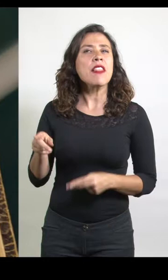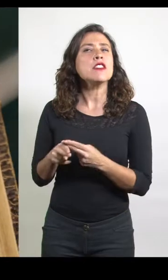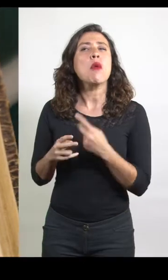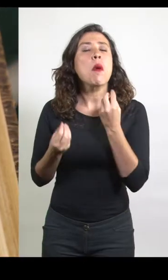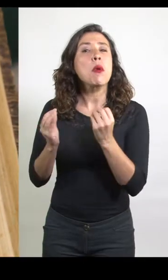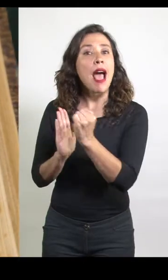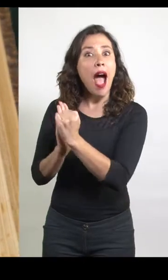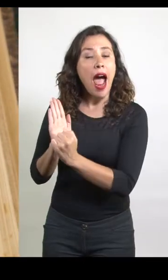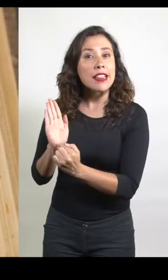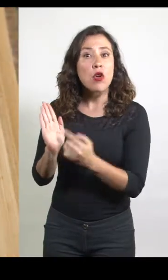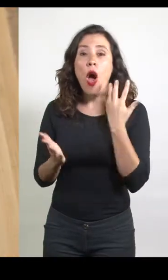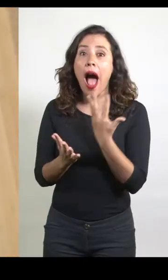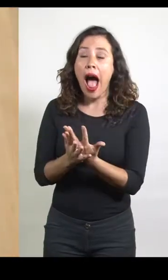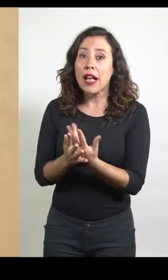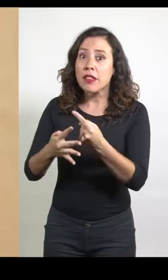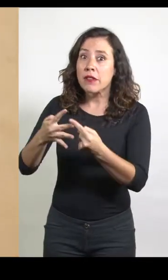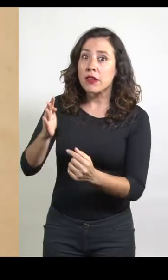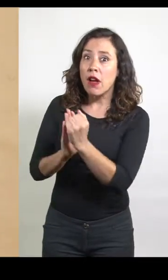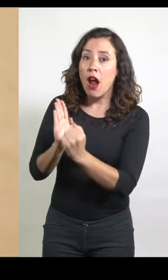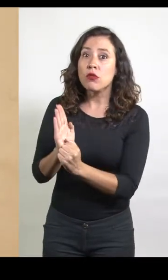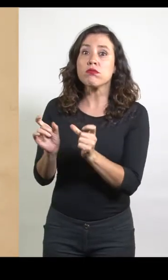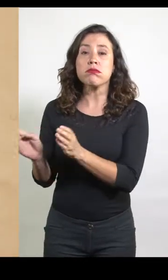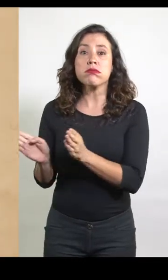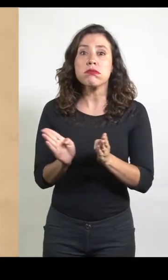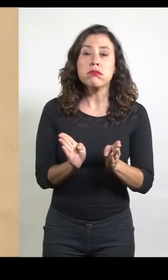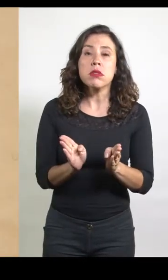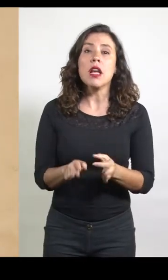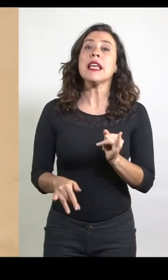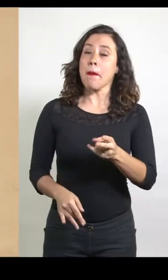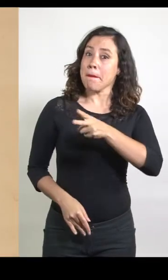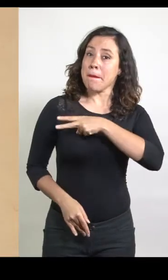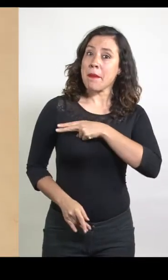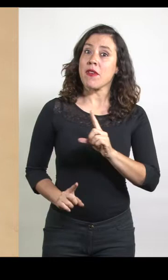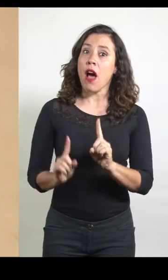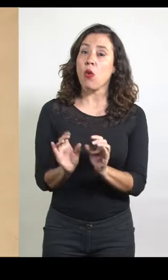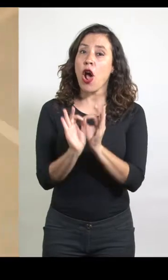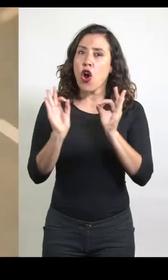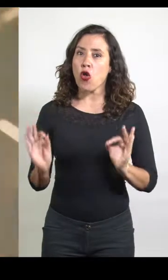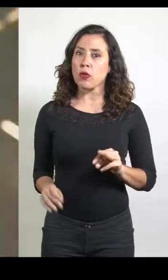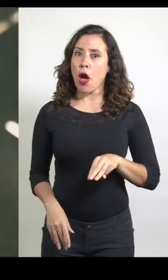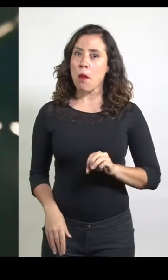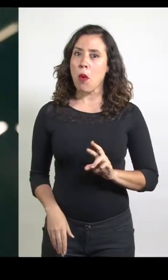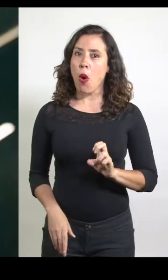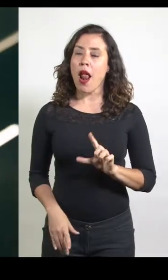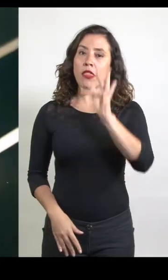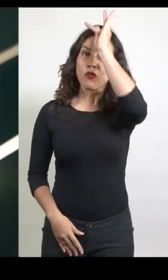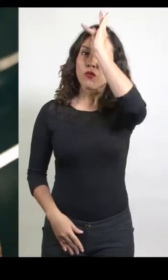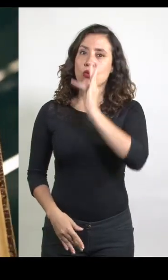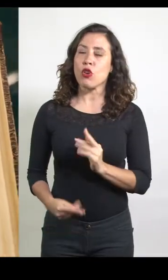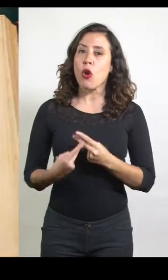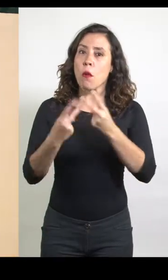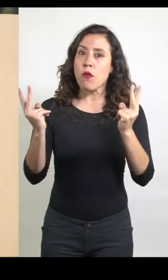que en su articulado aparecen disposiciones que regulaban y recompensaban cierta conducta moral de los funcionarios